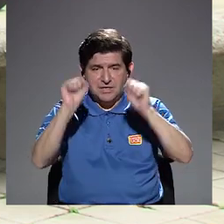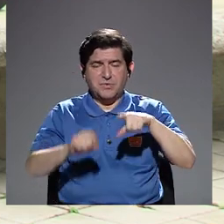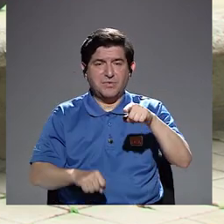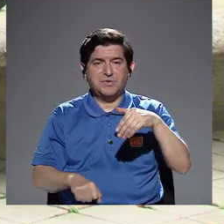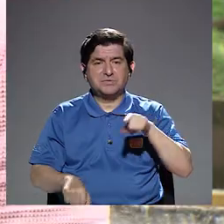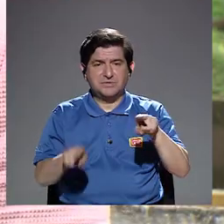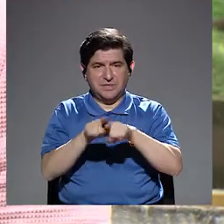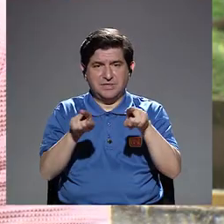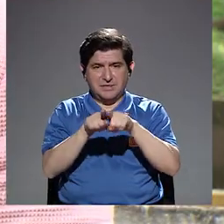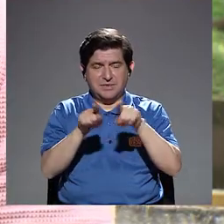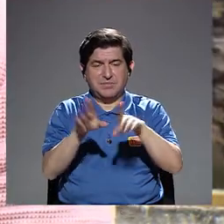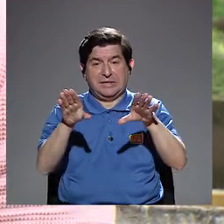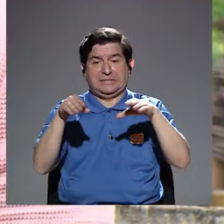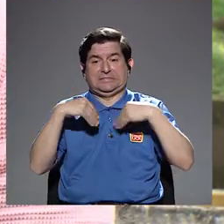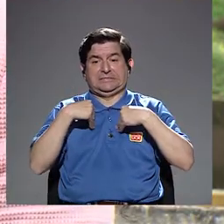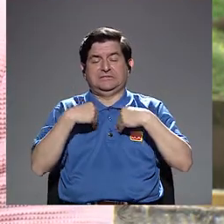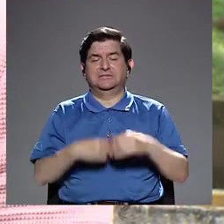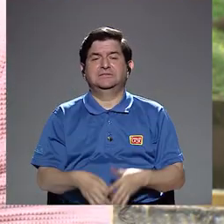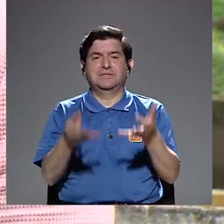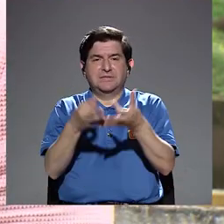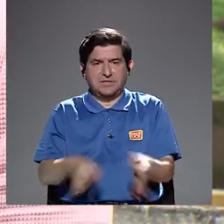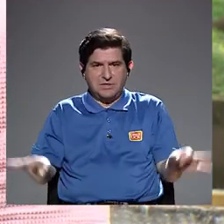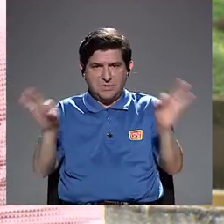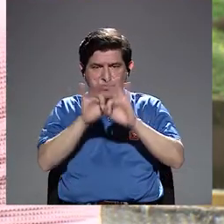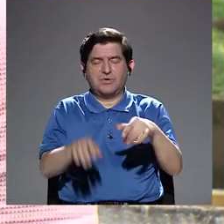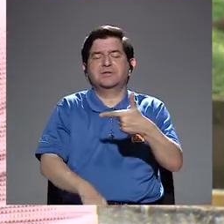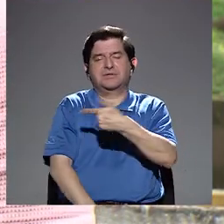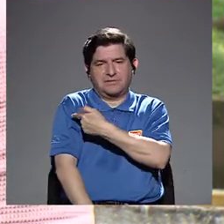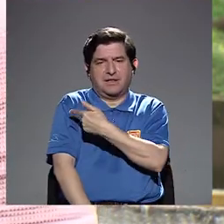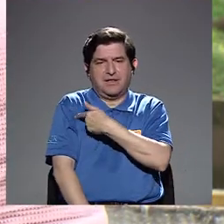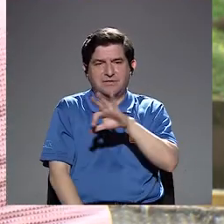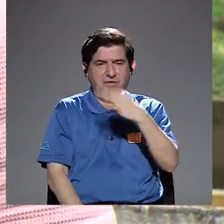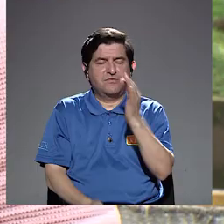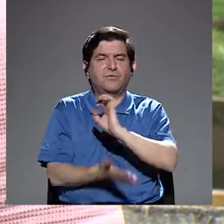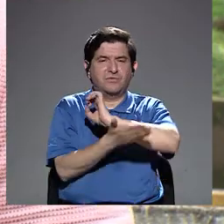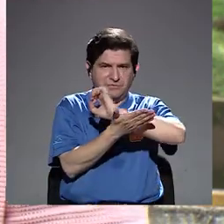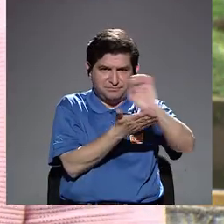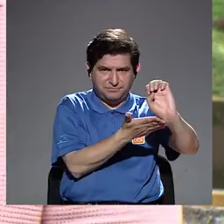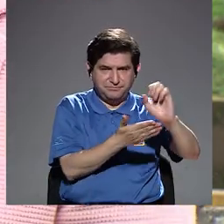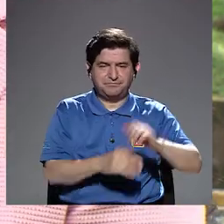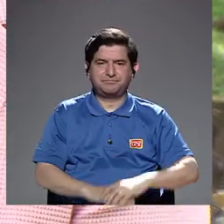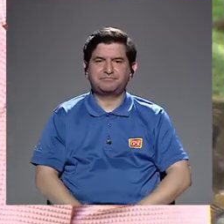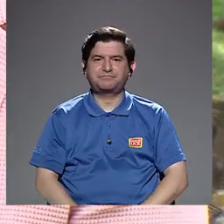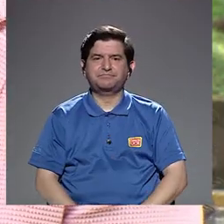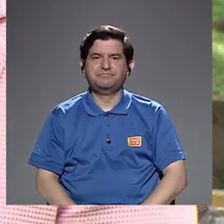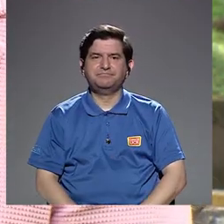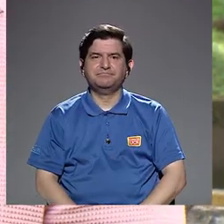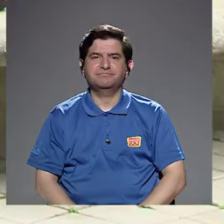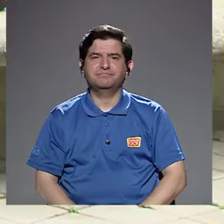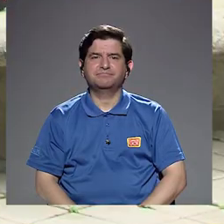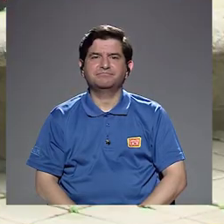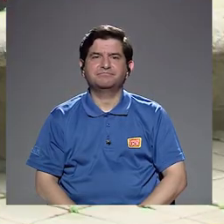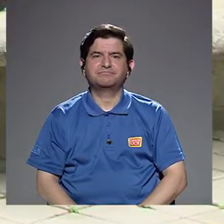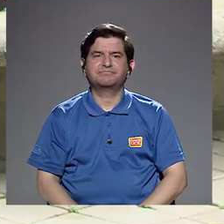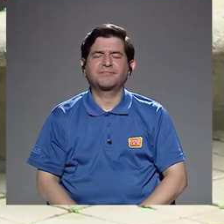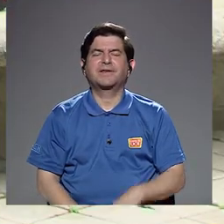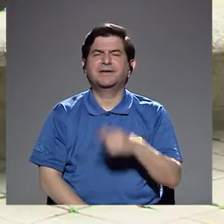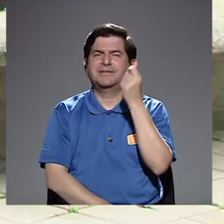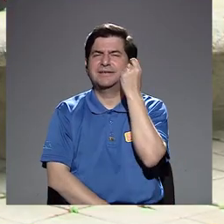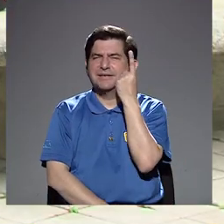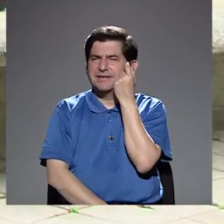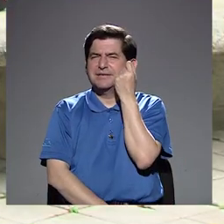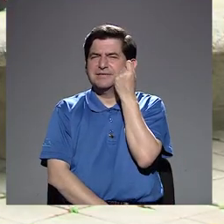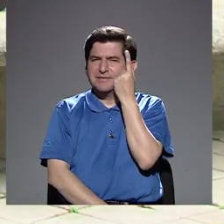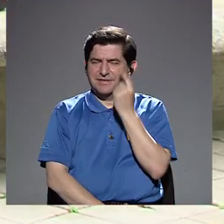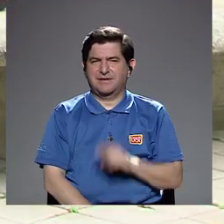eventualmente llegar a adquirir. Entonces, siempre importante pues la vacunación como una medida preventiva. Sí, entiendo que, por